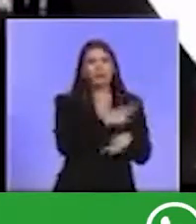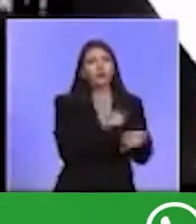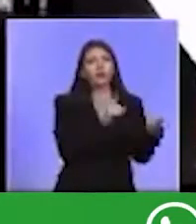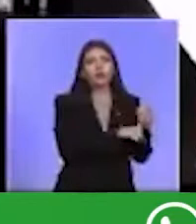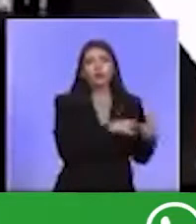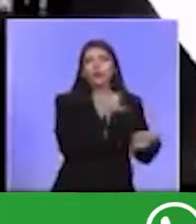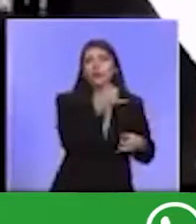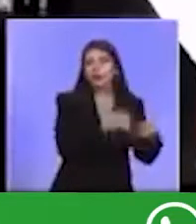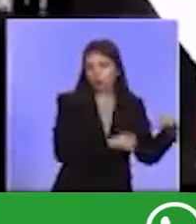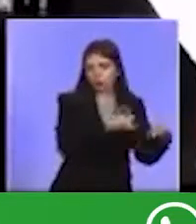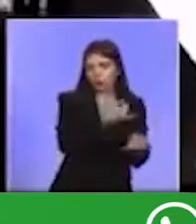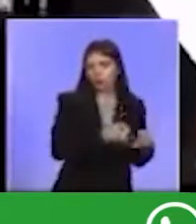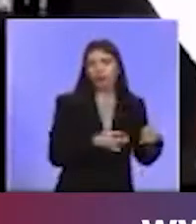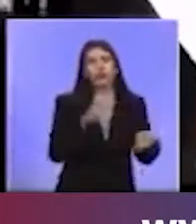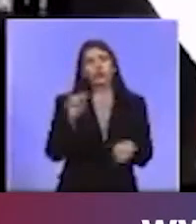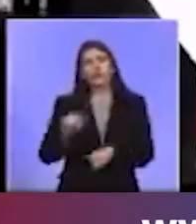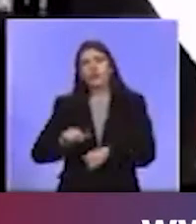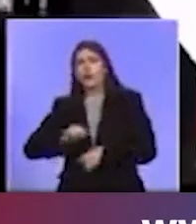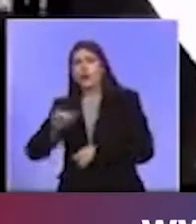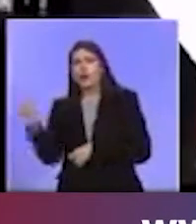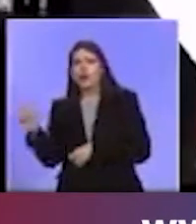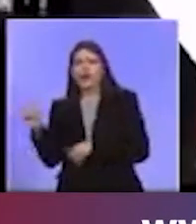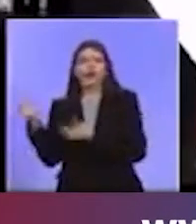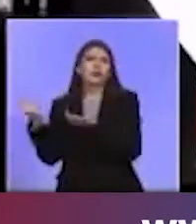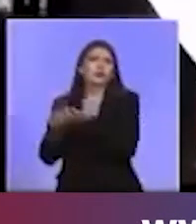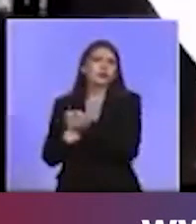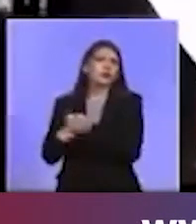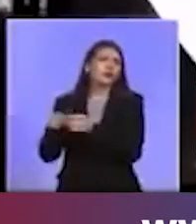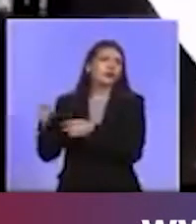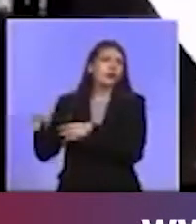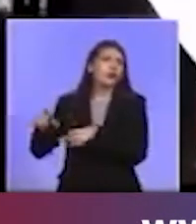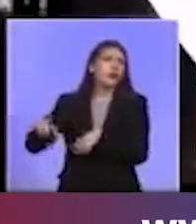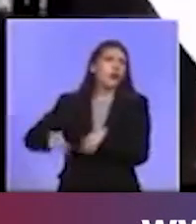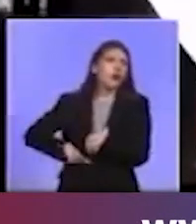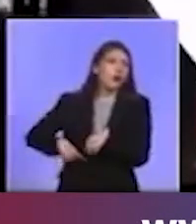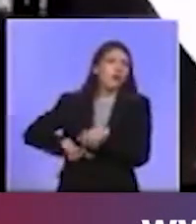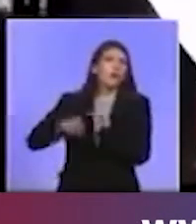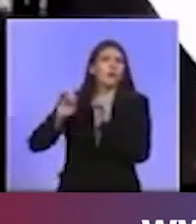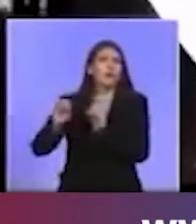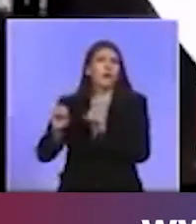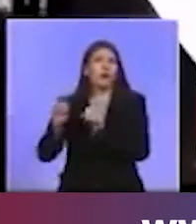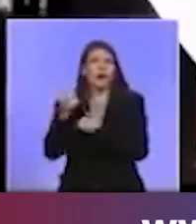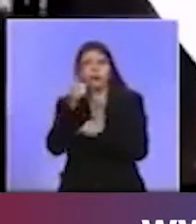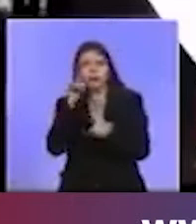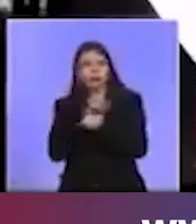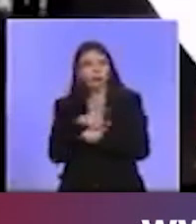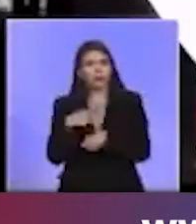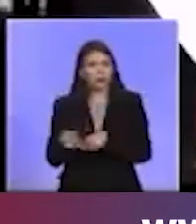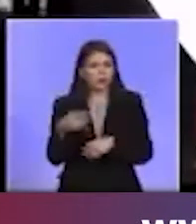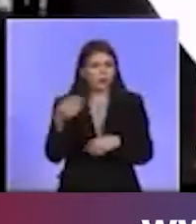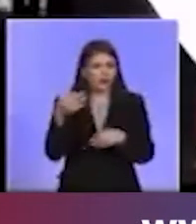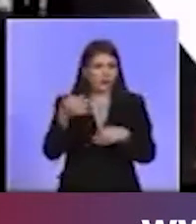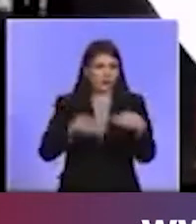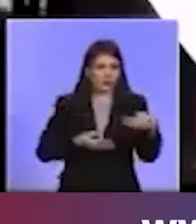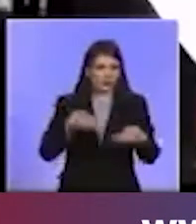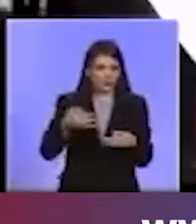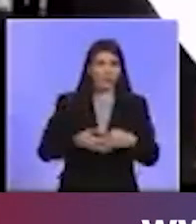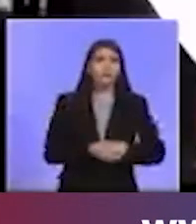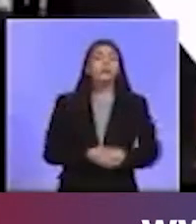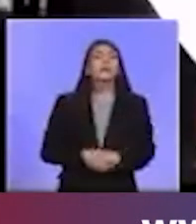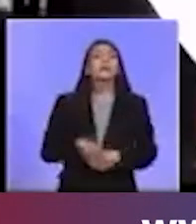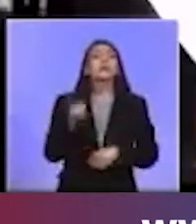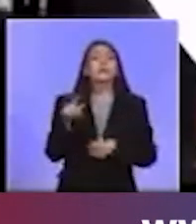unos 18 millones de dólares que no le queda claro a la Unidad de Inteligencia Financiera cómo llegaron a las cuentas del ahora